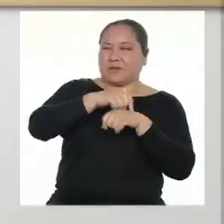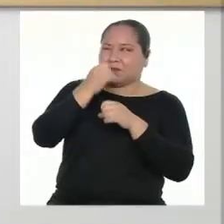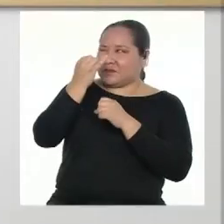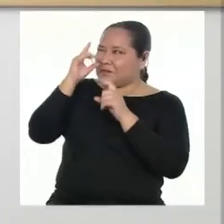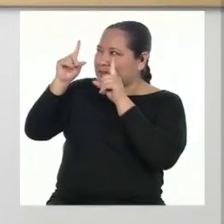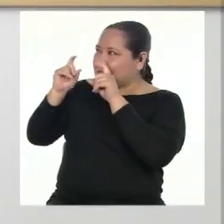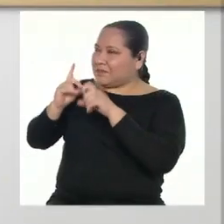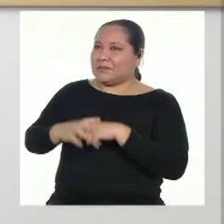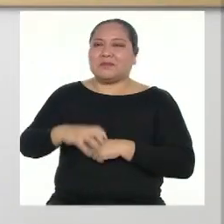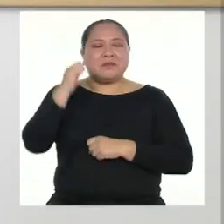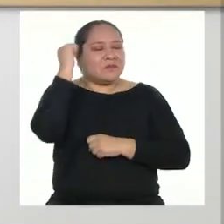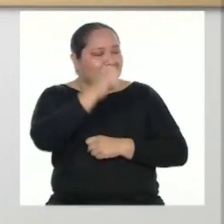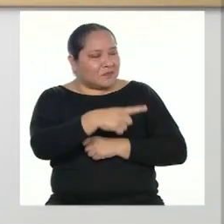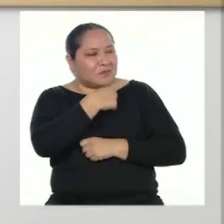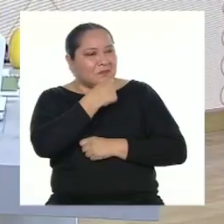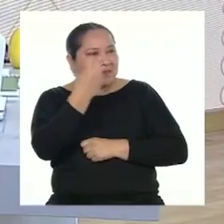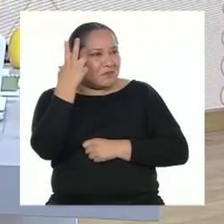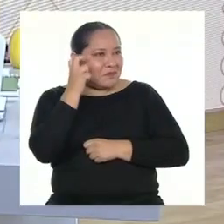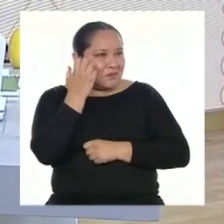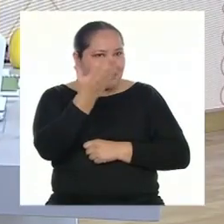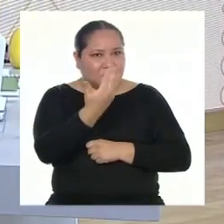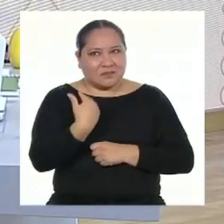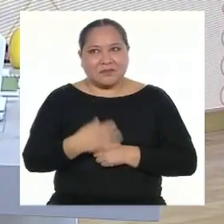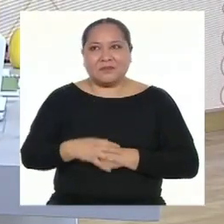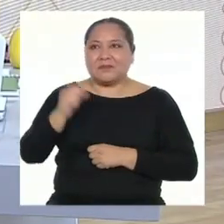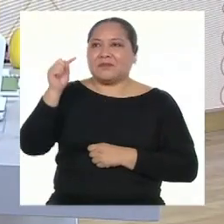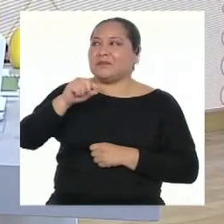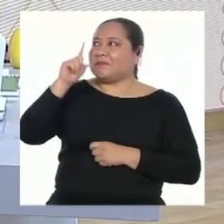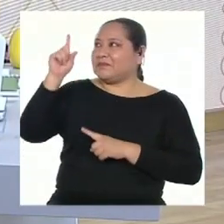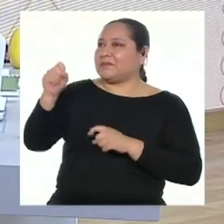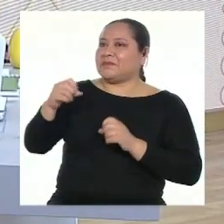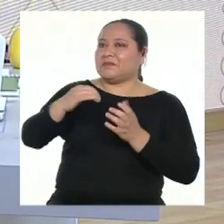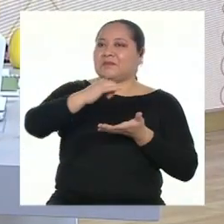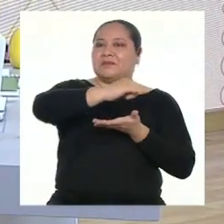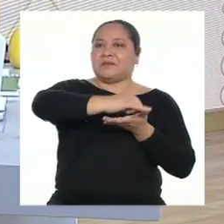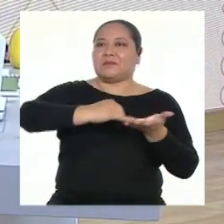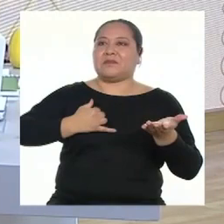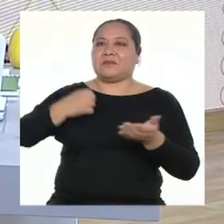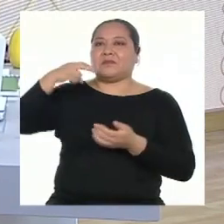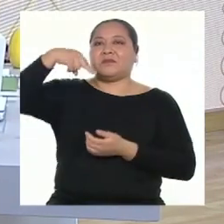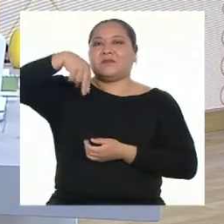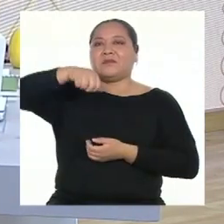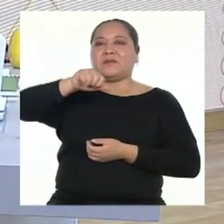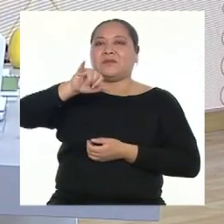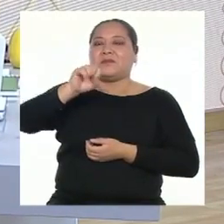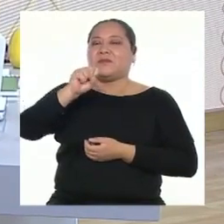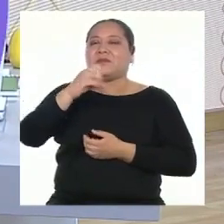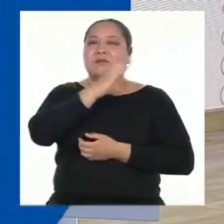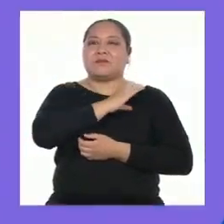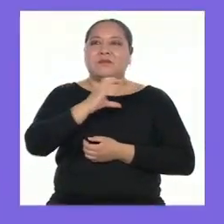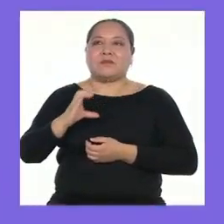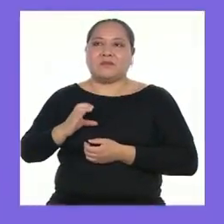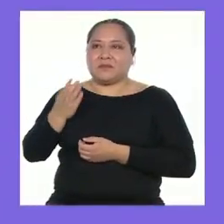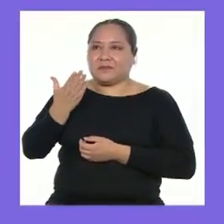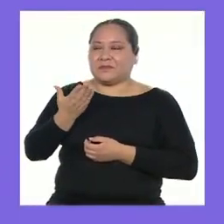preguntas? Me encantaría escucharlas. Esta pregunta viene de Naisa desde el Callao.